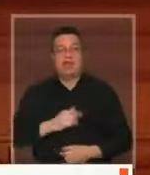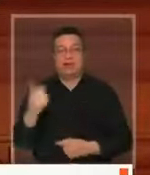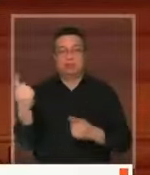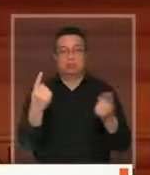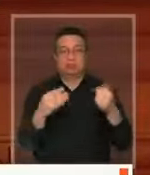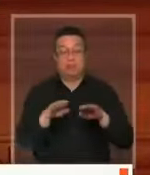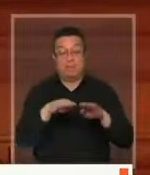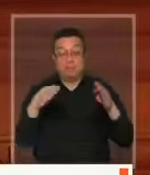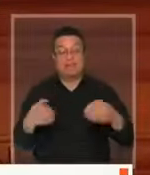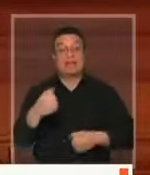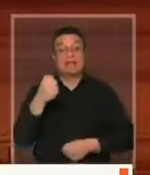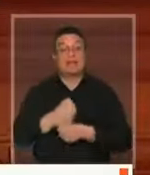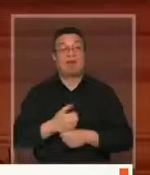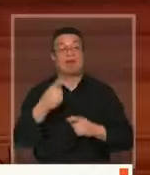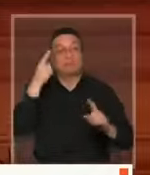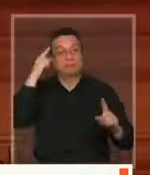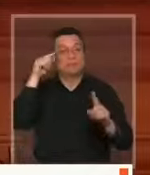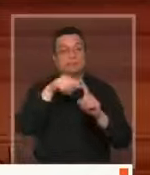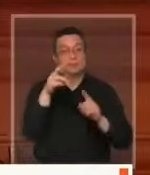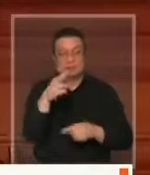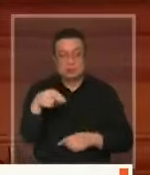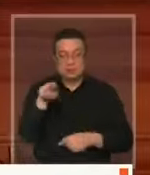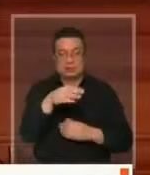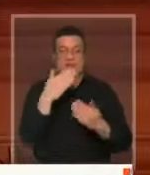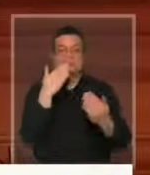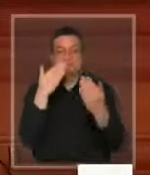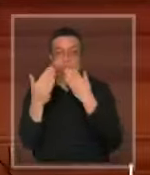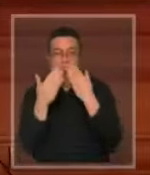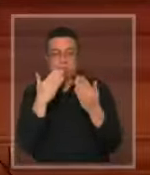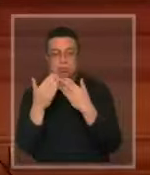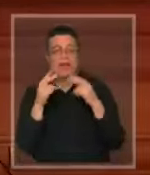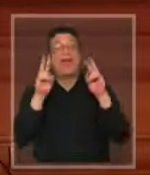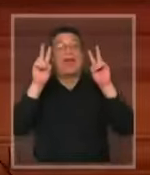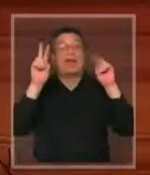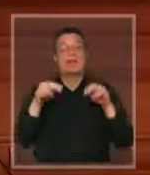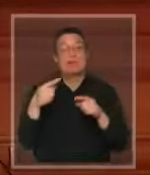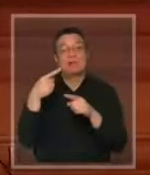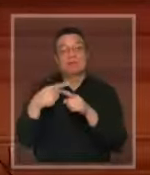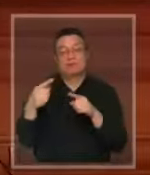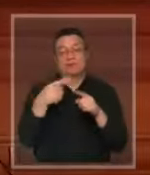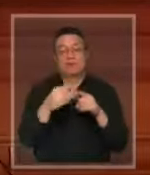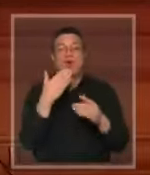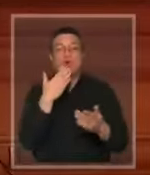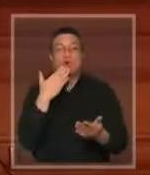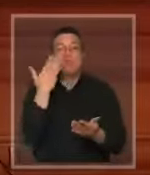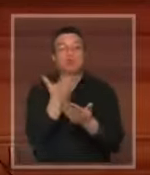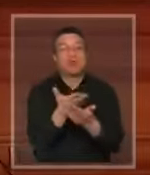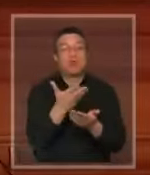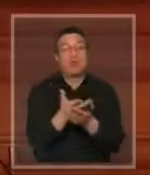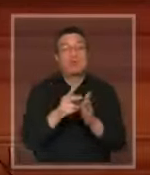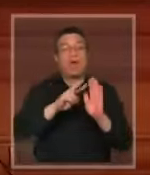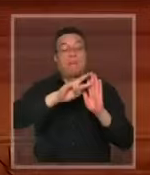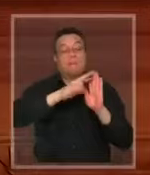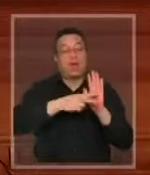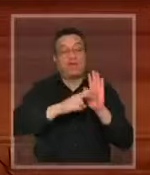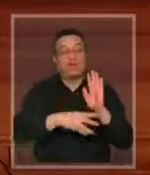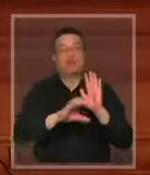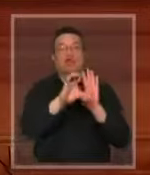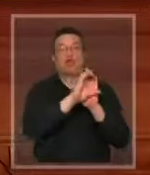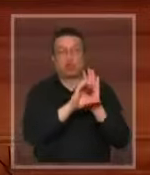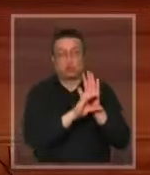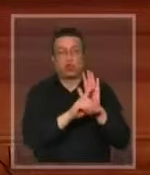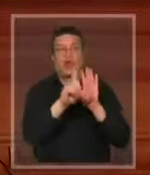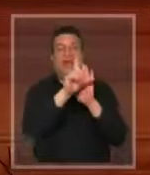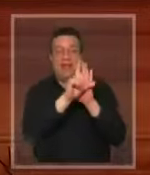con la finalidad de retomar la discusión respecto a diversas propuestas de modificación constitucional y legal